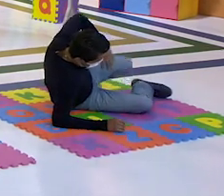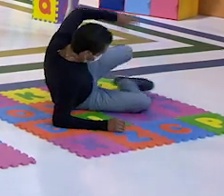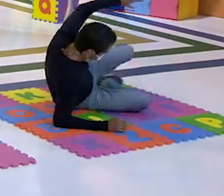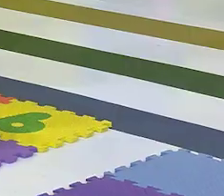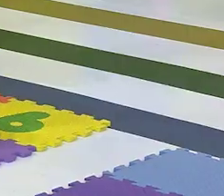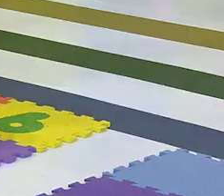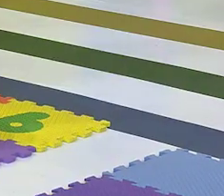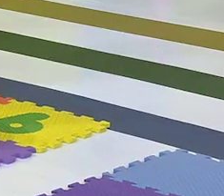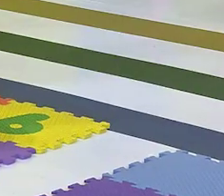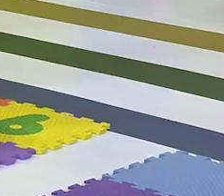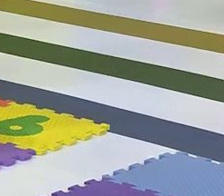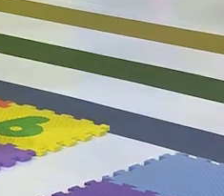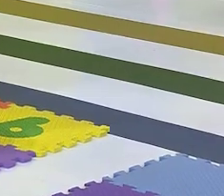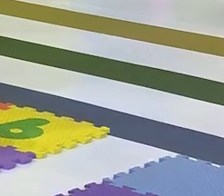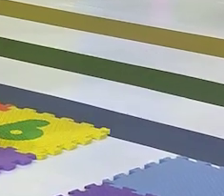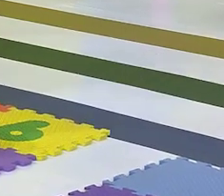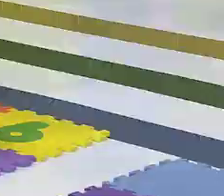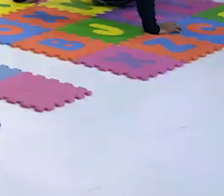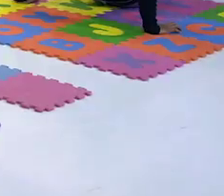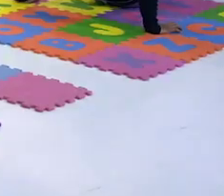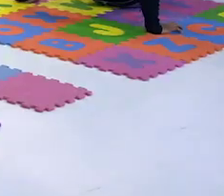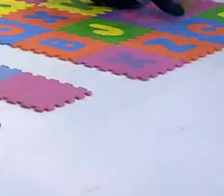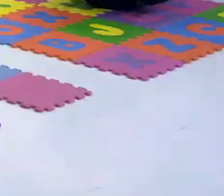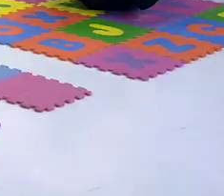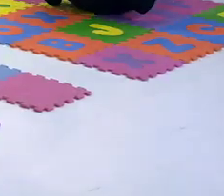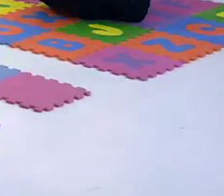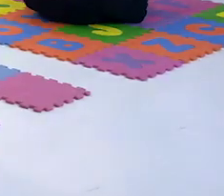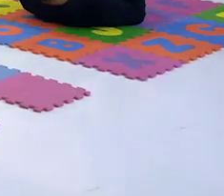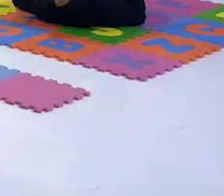No. ¡Ay, el búho!